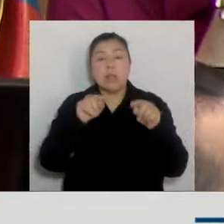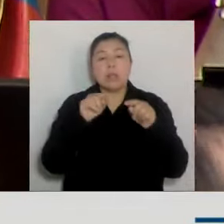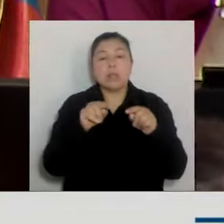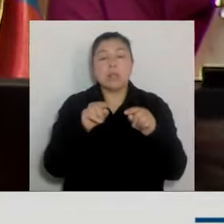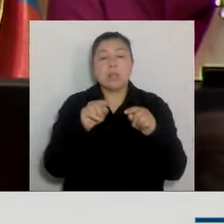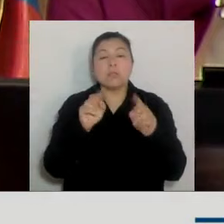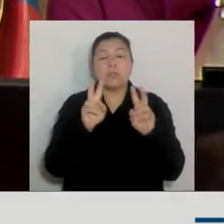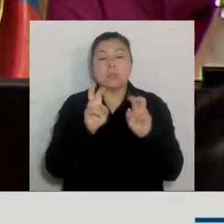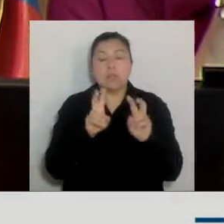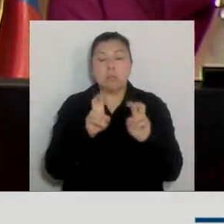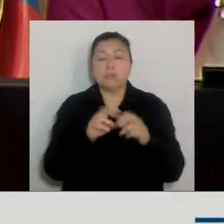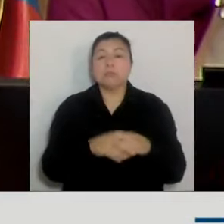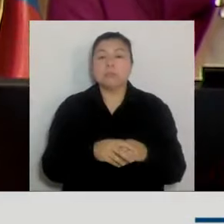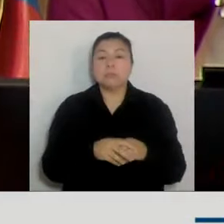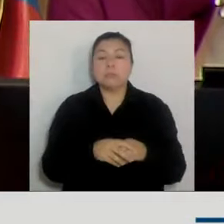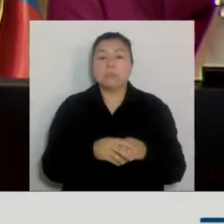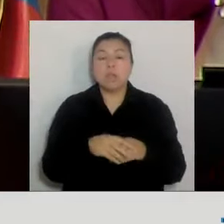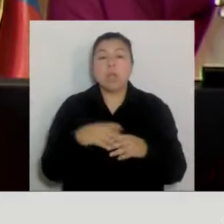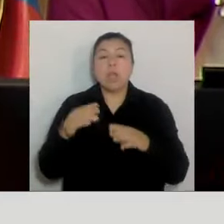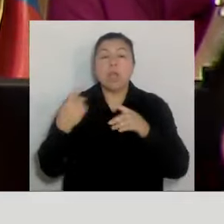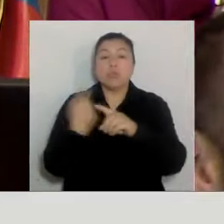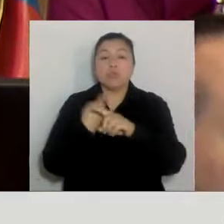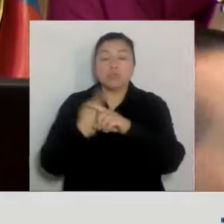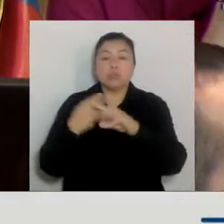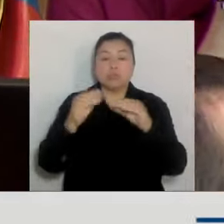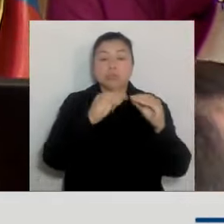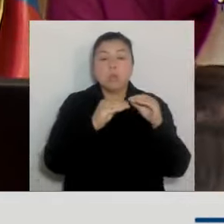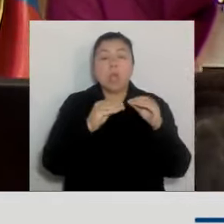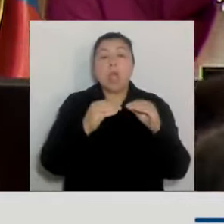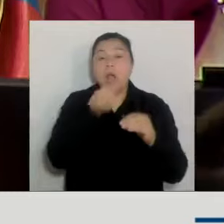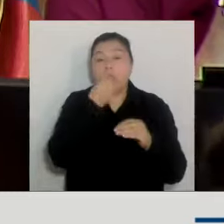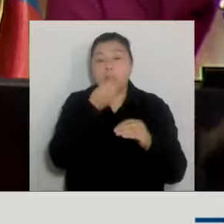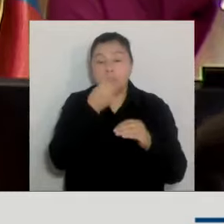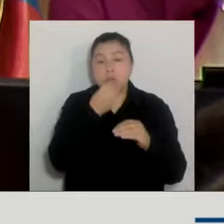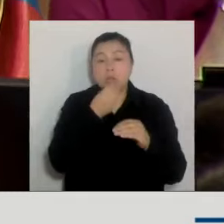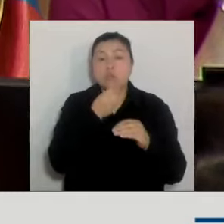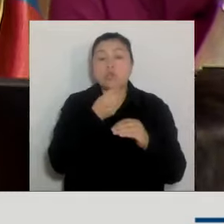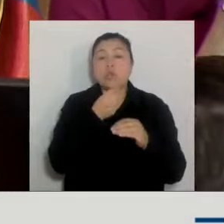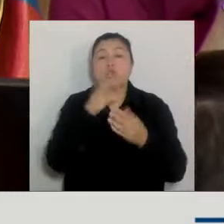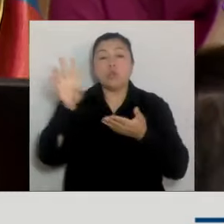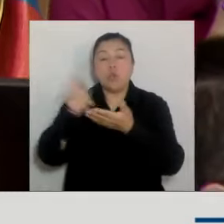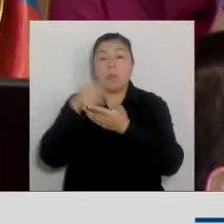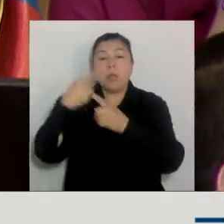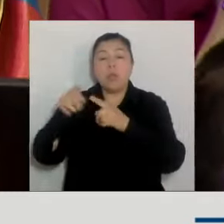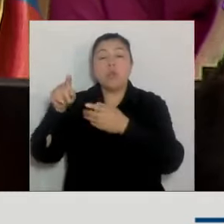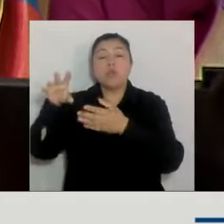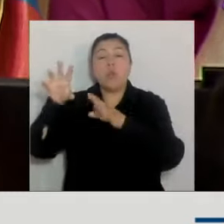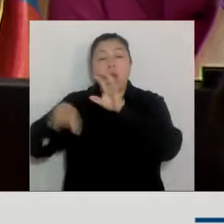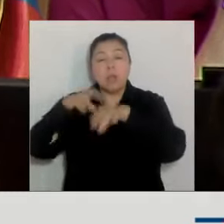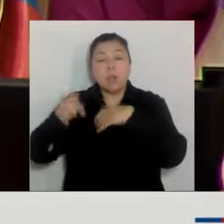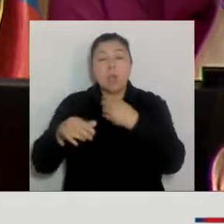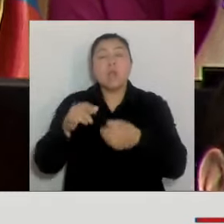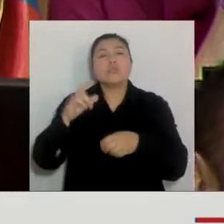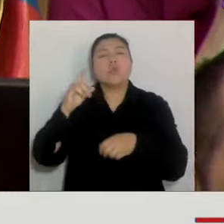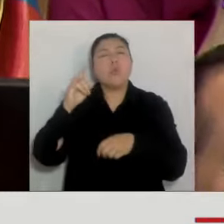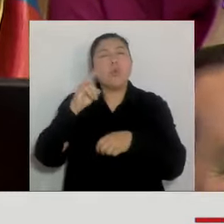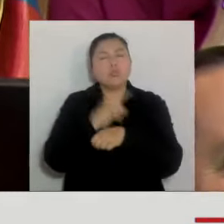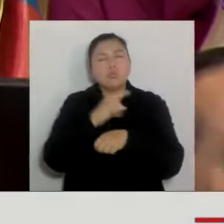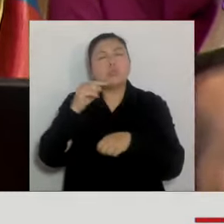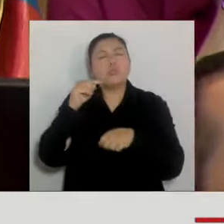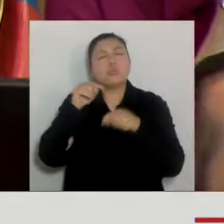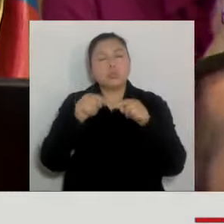eh hablar de alimentos simulados además presidenta constituye un engaño para los consumidores pareciera eh ser mucho más